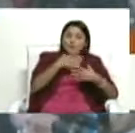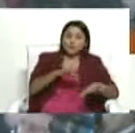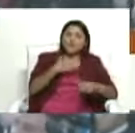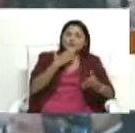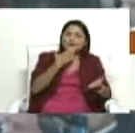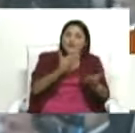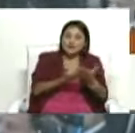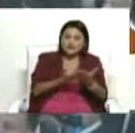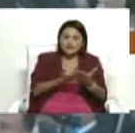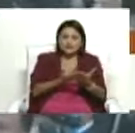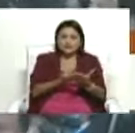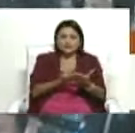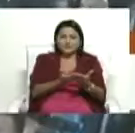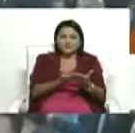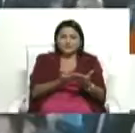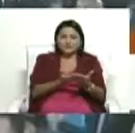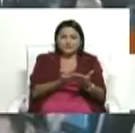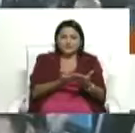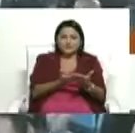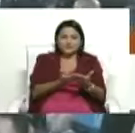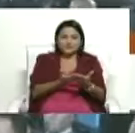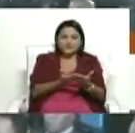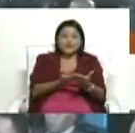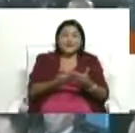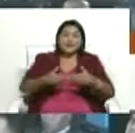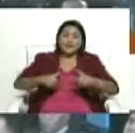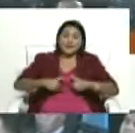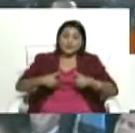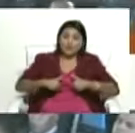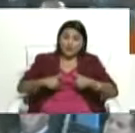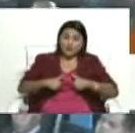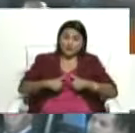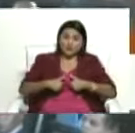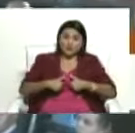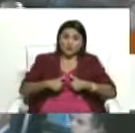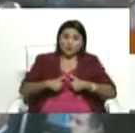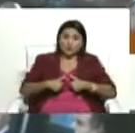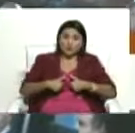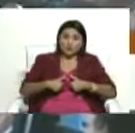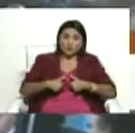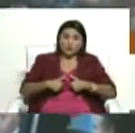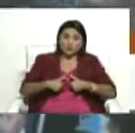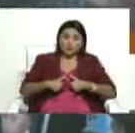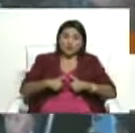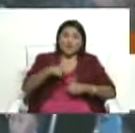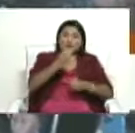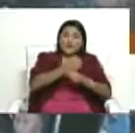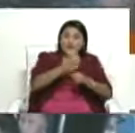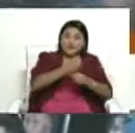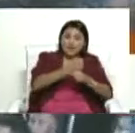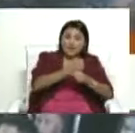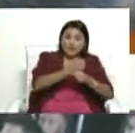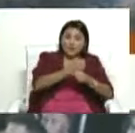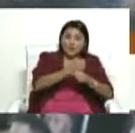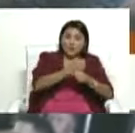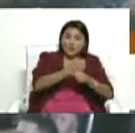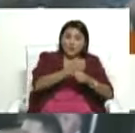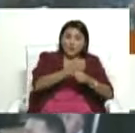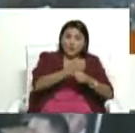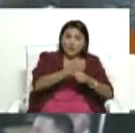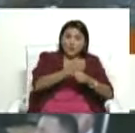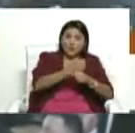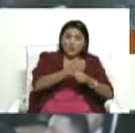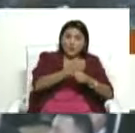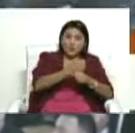agradeciéndoles muy profundamente el esfuerzo, el tesón, el trabajo, la